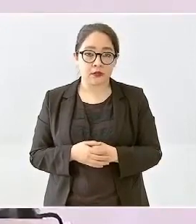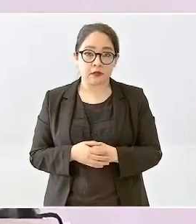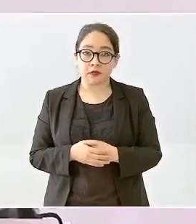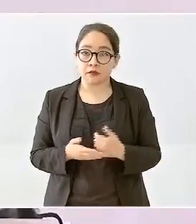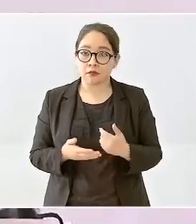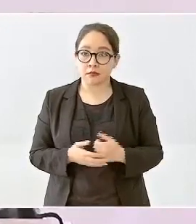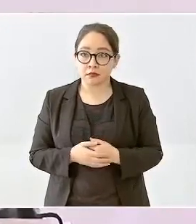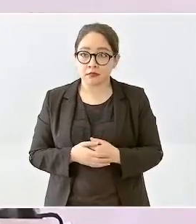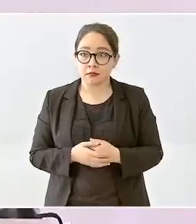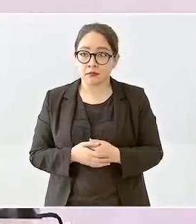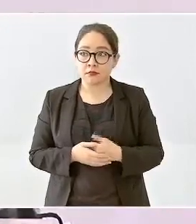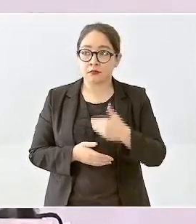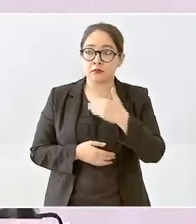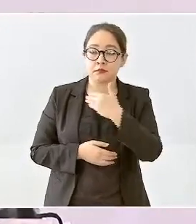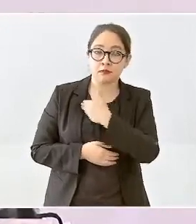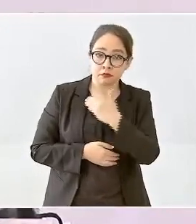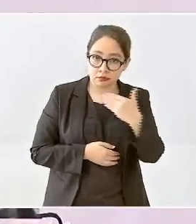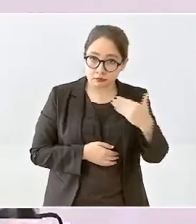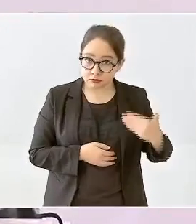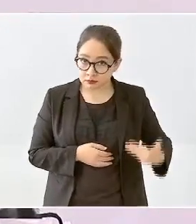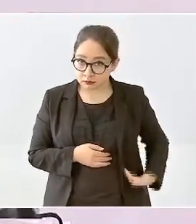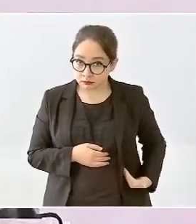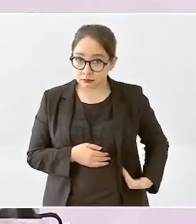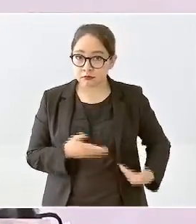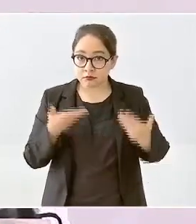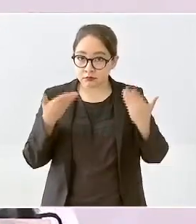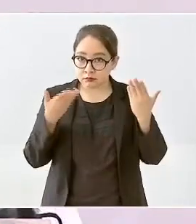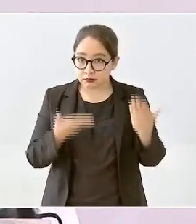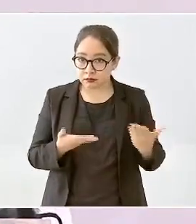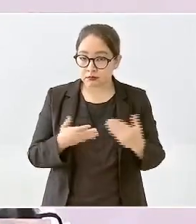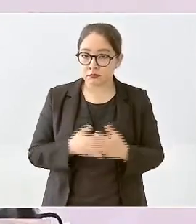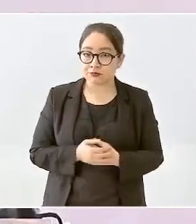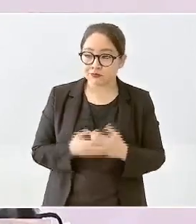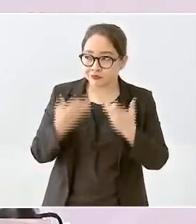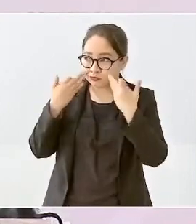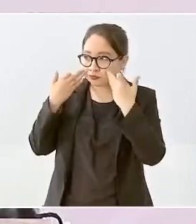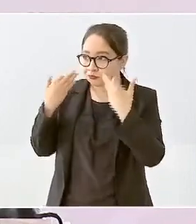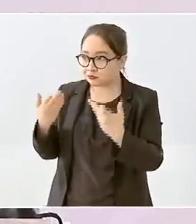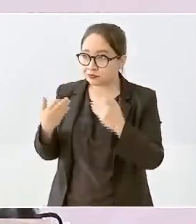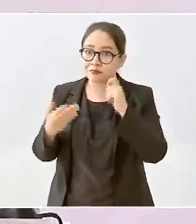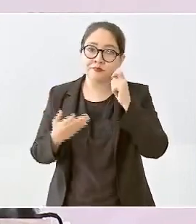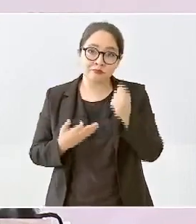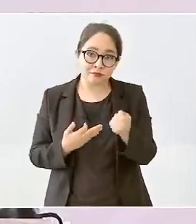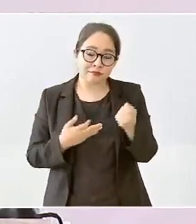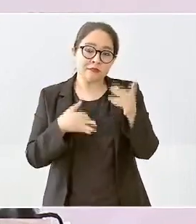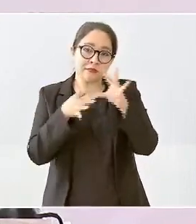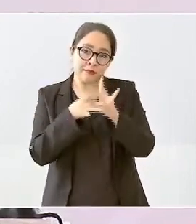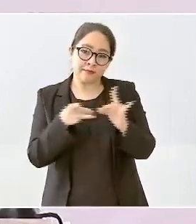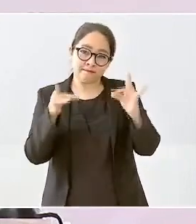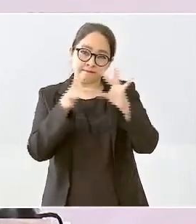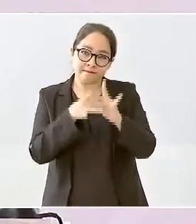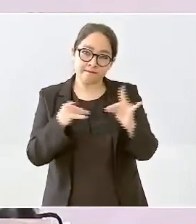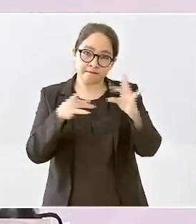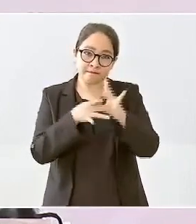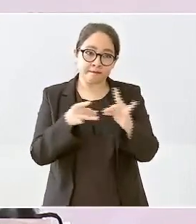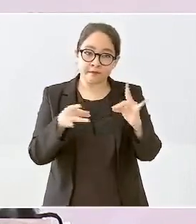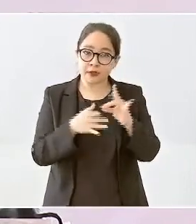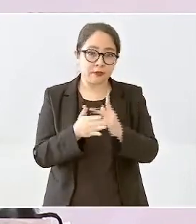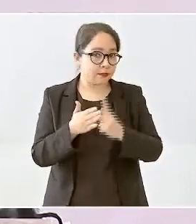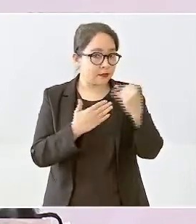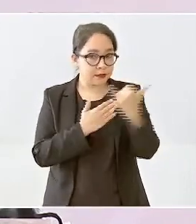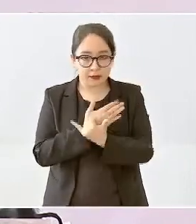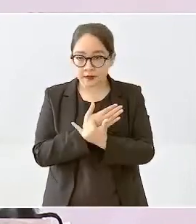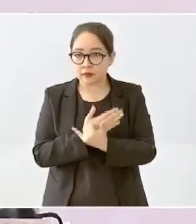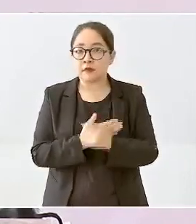más, presidente, que al ver cómo la explicación de este proyecto y ya lo detallado